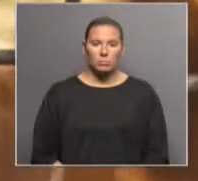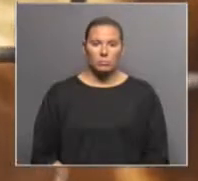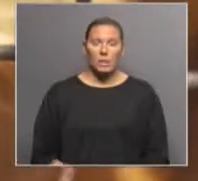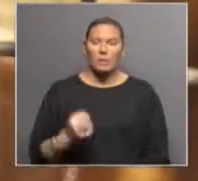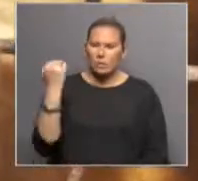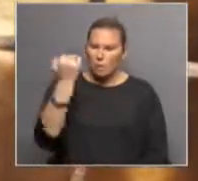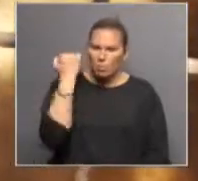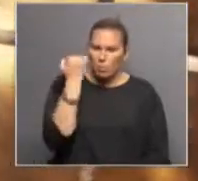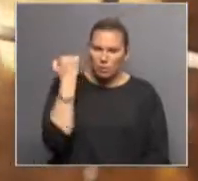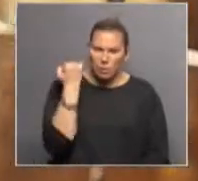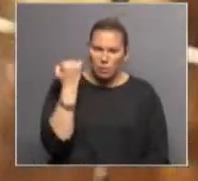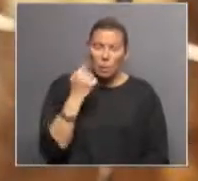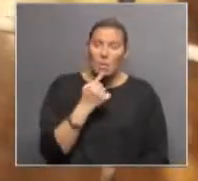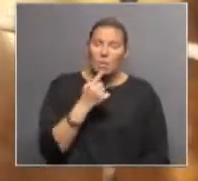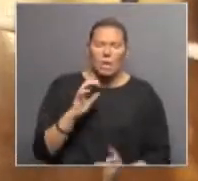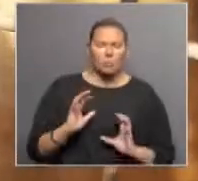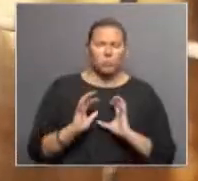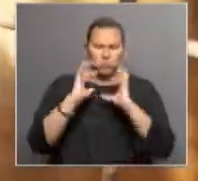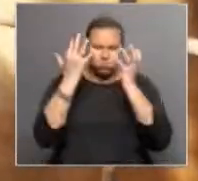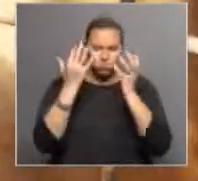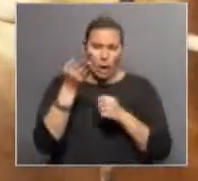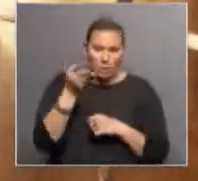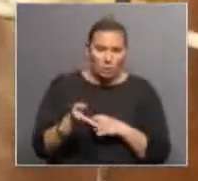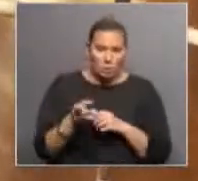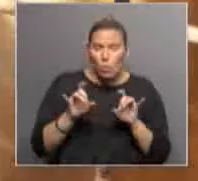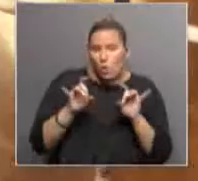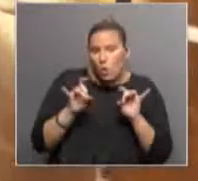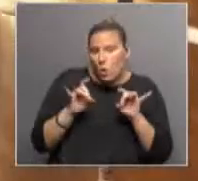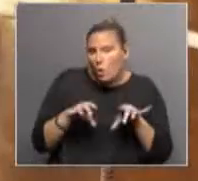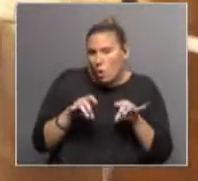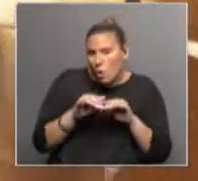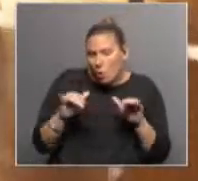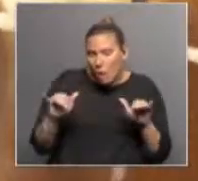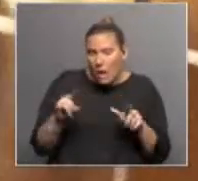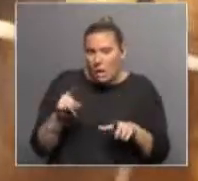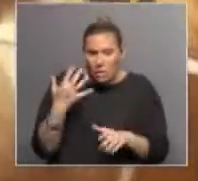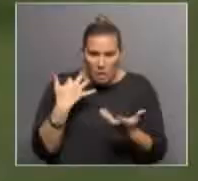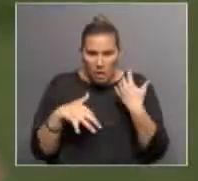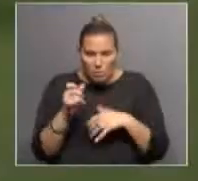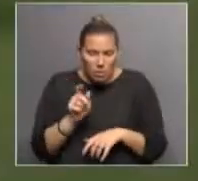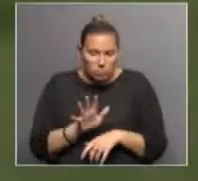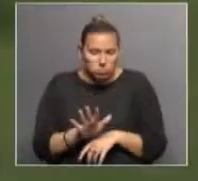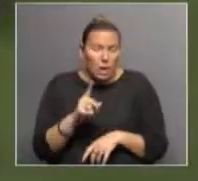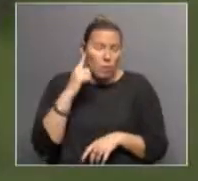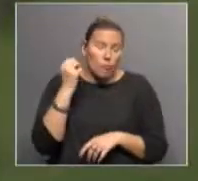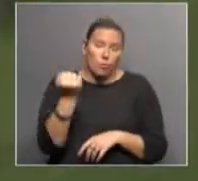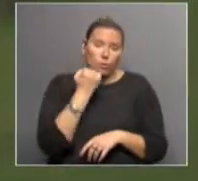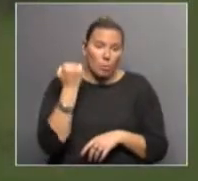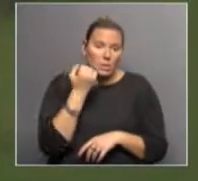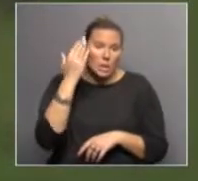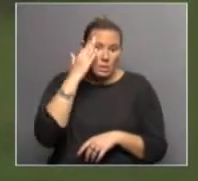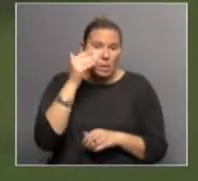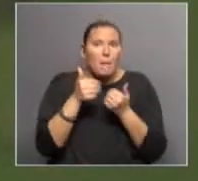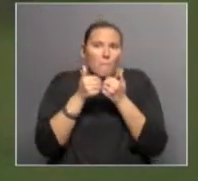Es importante resaltar que la agresividad es un comportamiento normal de la especie. ¿Sí? Eso me parece que es fundamental